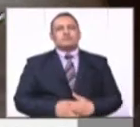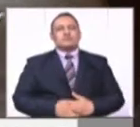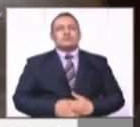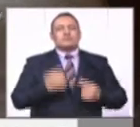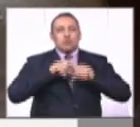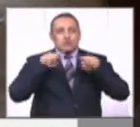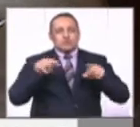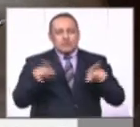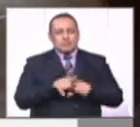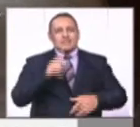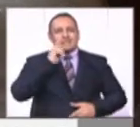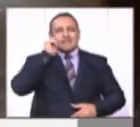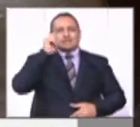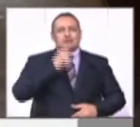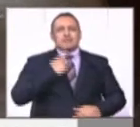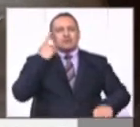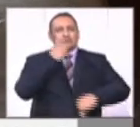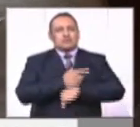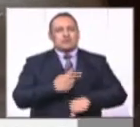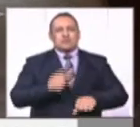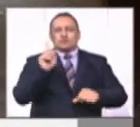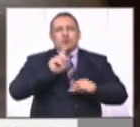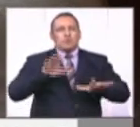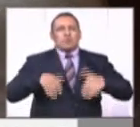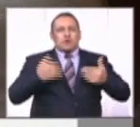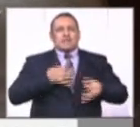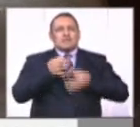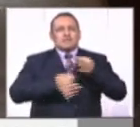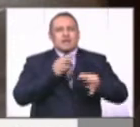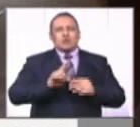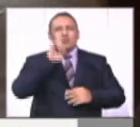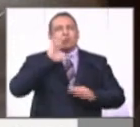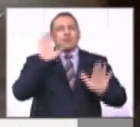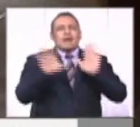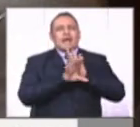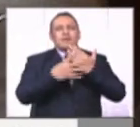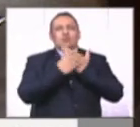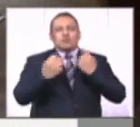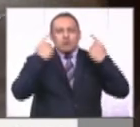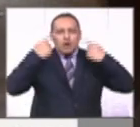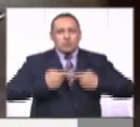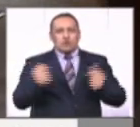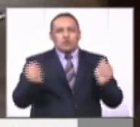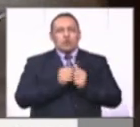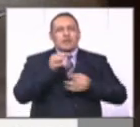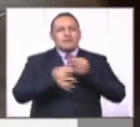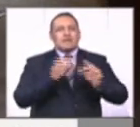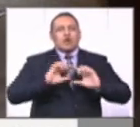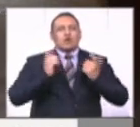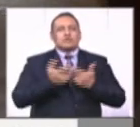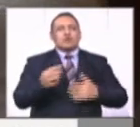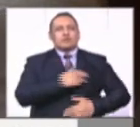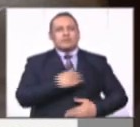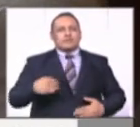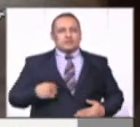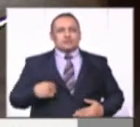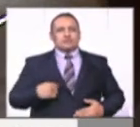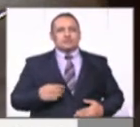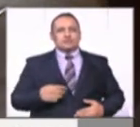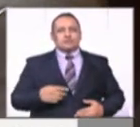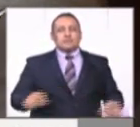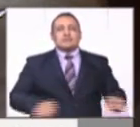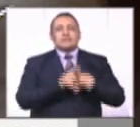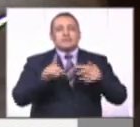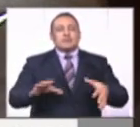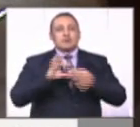todos fuimos testigos que el denunciado fue incapaz de señalar un solo ejemplo de un acuerdo en los referidos consejos de ministros